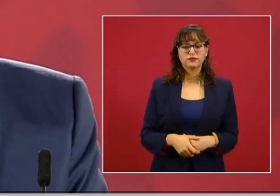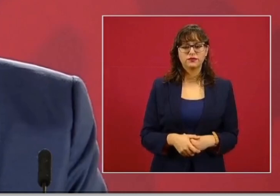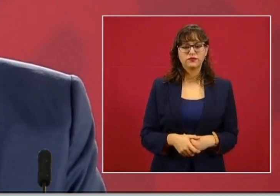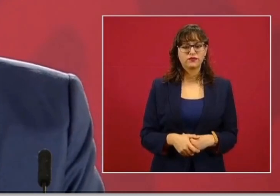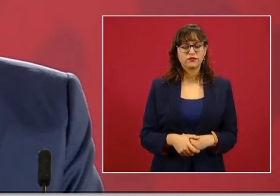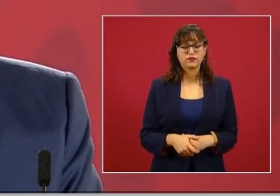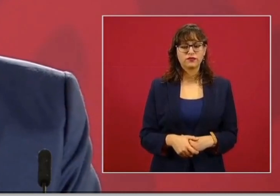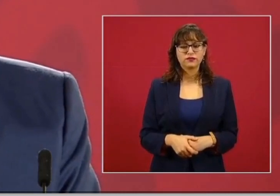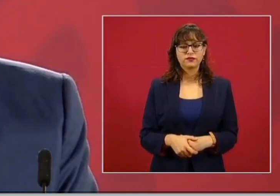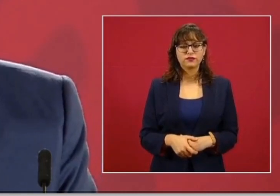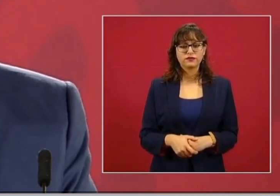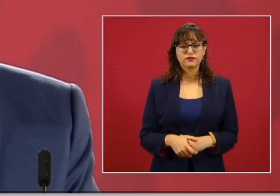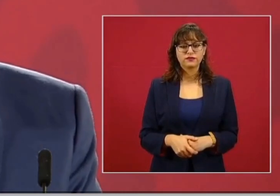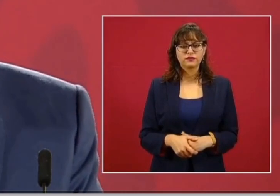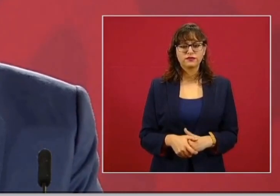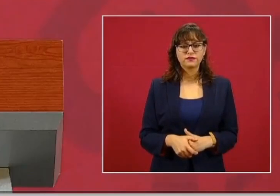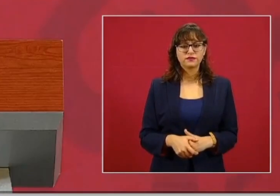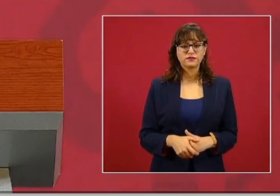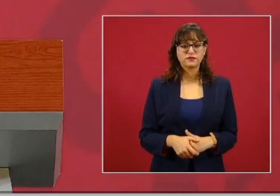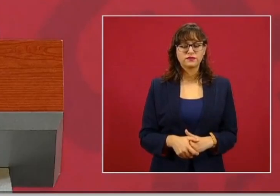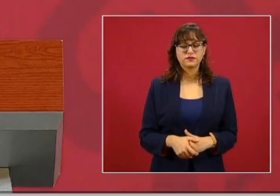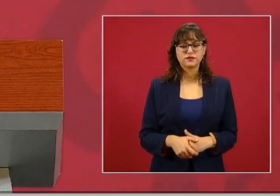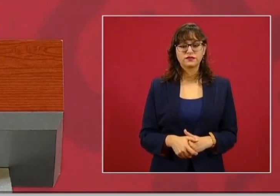en esa operación.